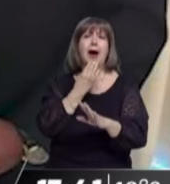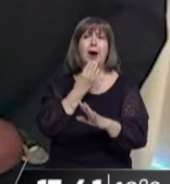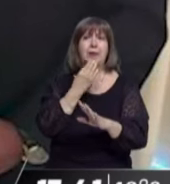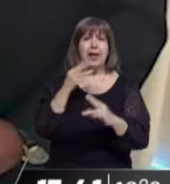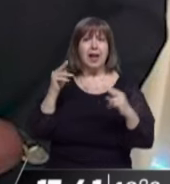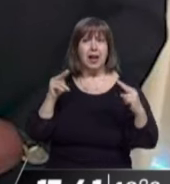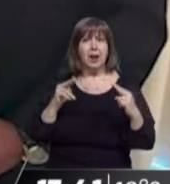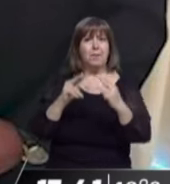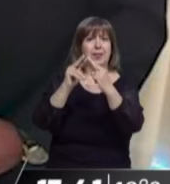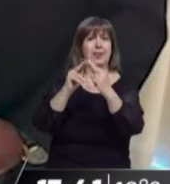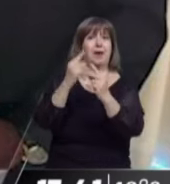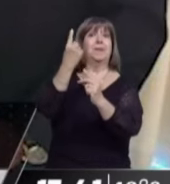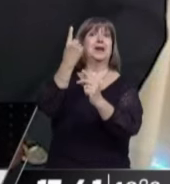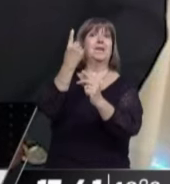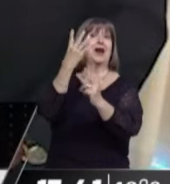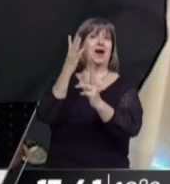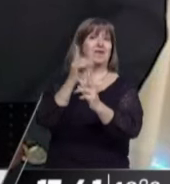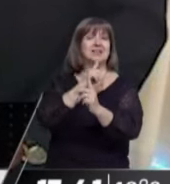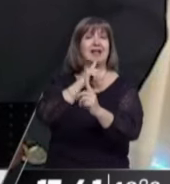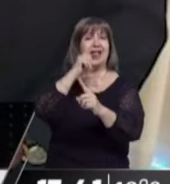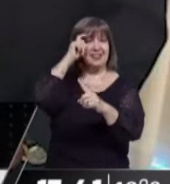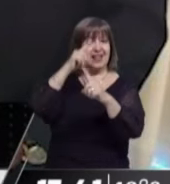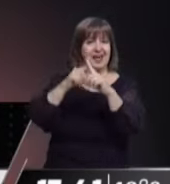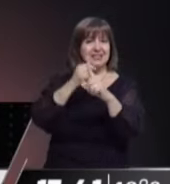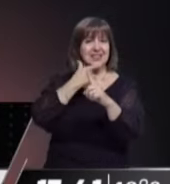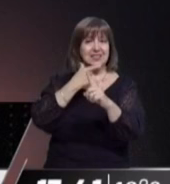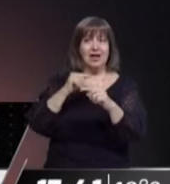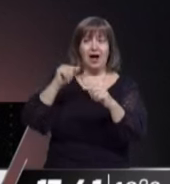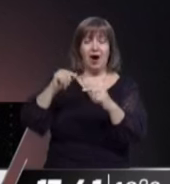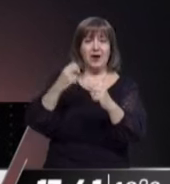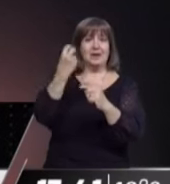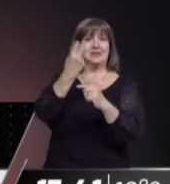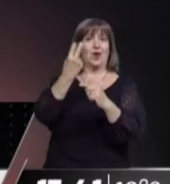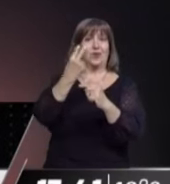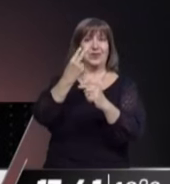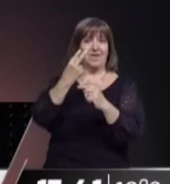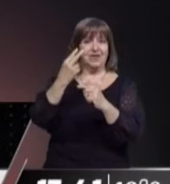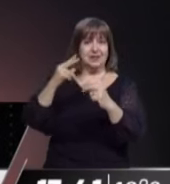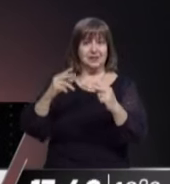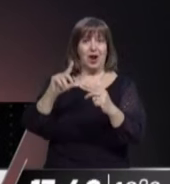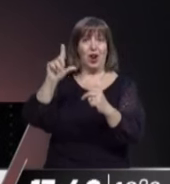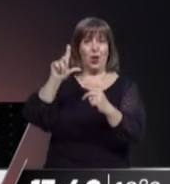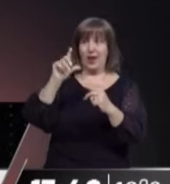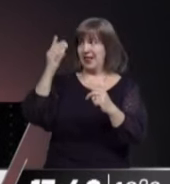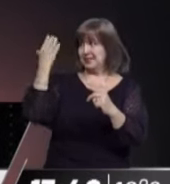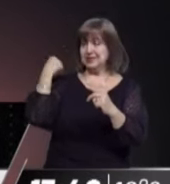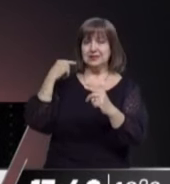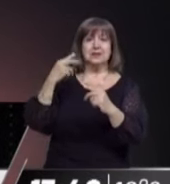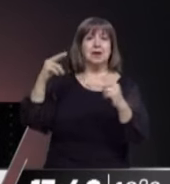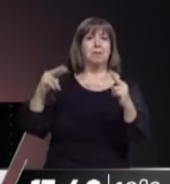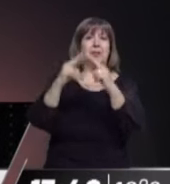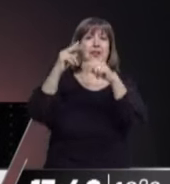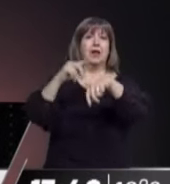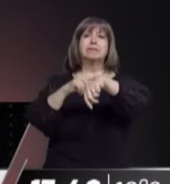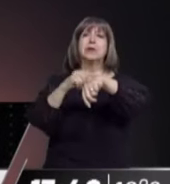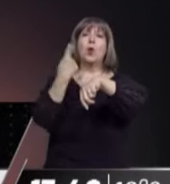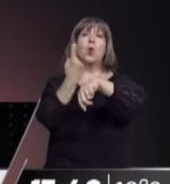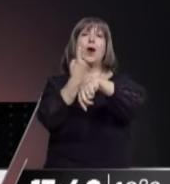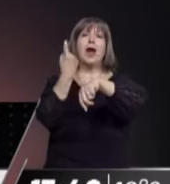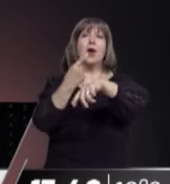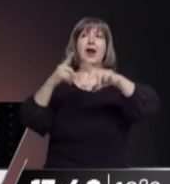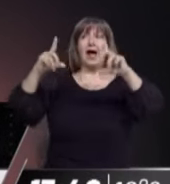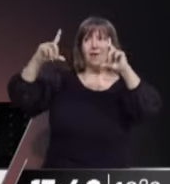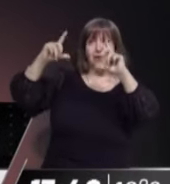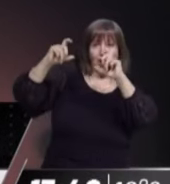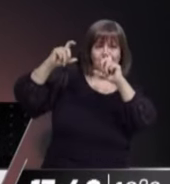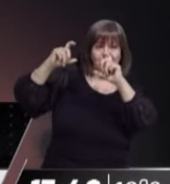de Tesla en Austin, Texas. Volvieron a verse las caras finalmente este lunes en este encuentro que duró cerca de una hora y que quedó retratado en una